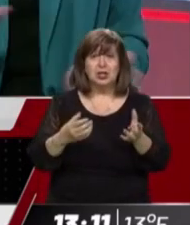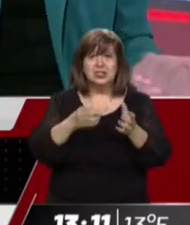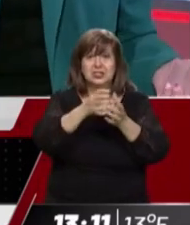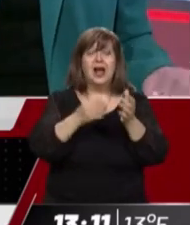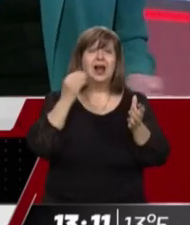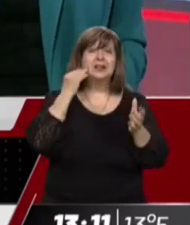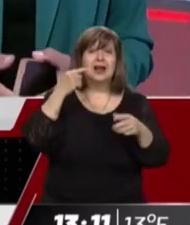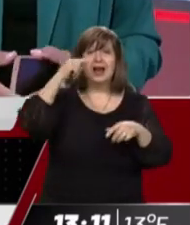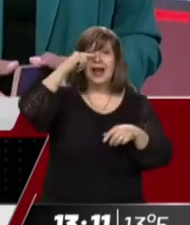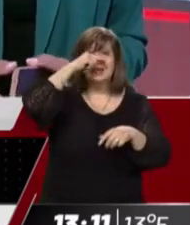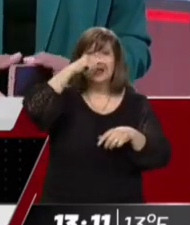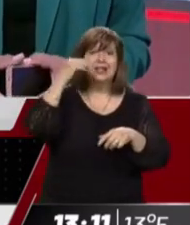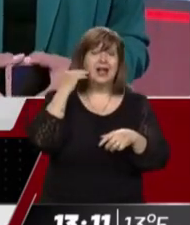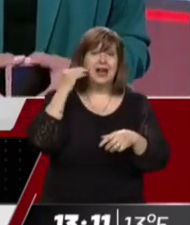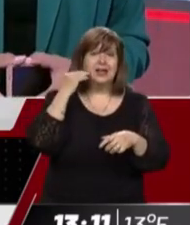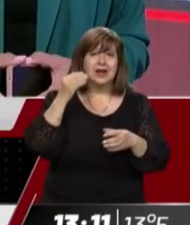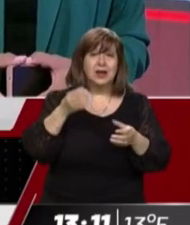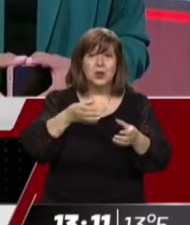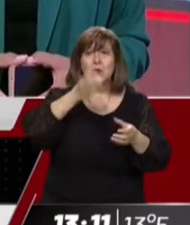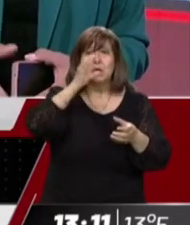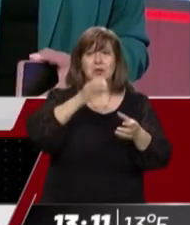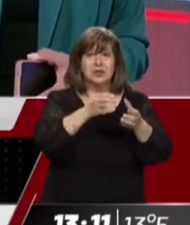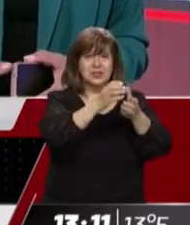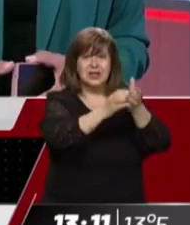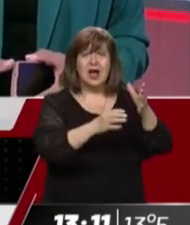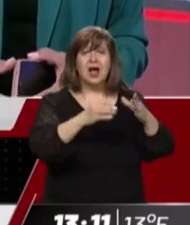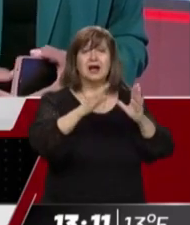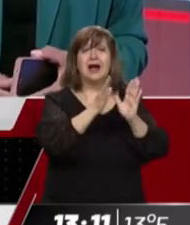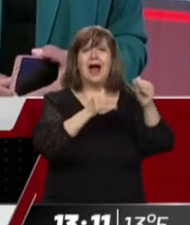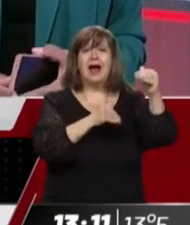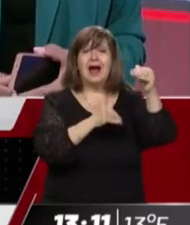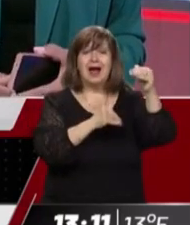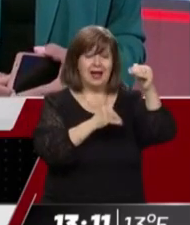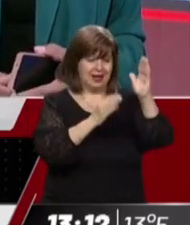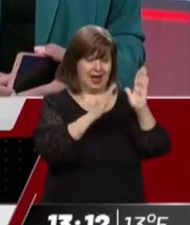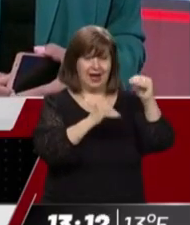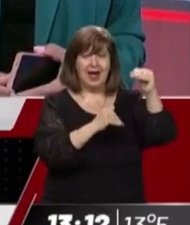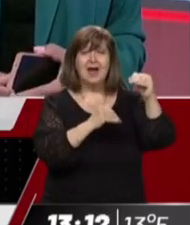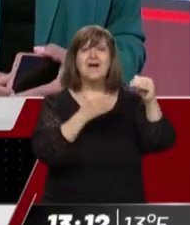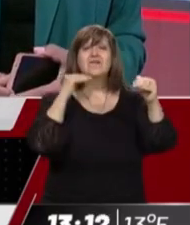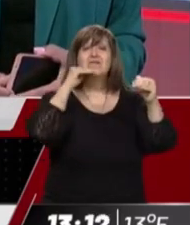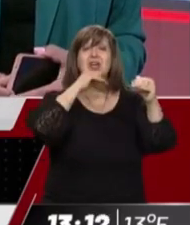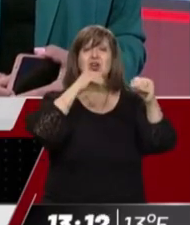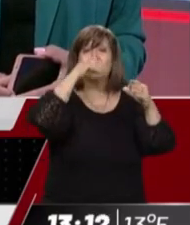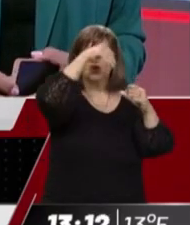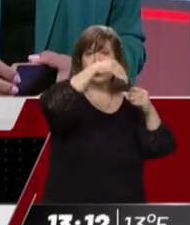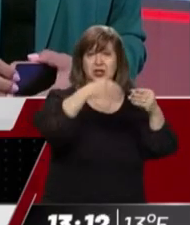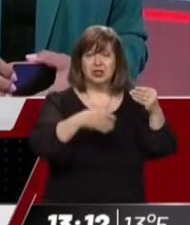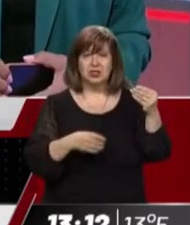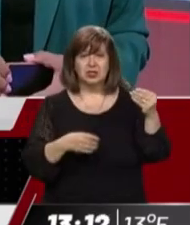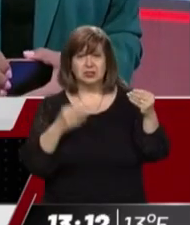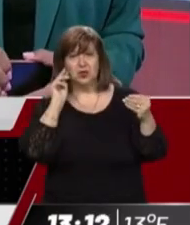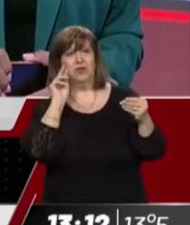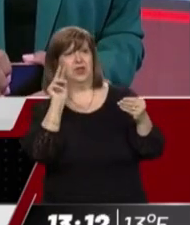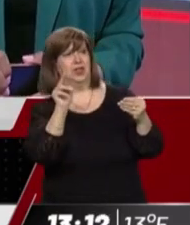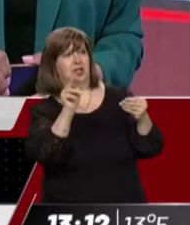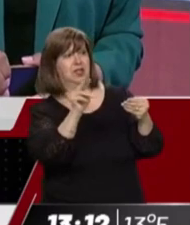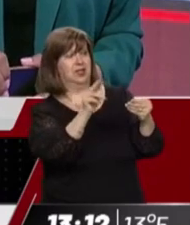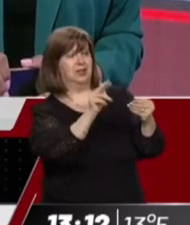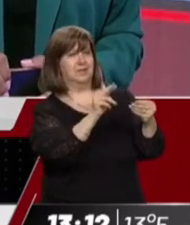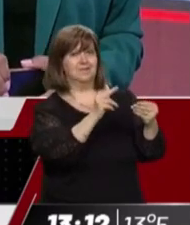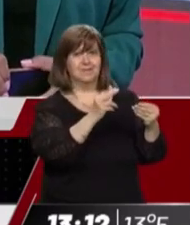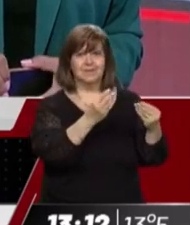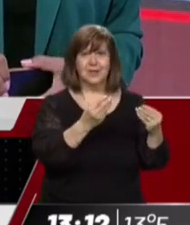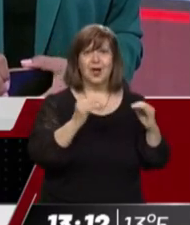la tarde, entre semana. Pasa eso con el alcohol. Terrible. Y otra cosa que pasa,